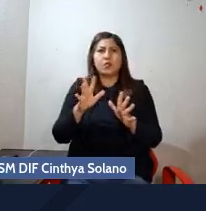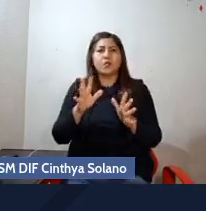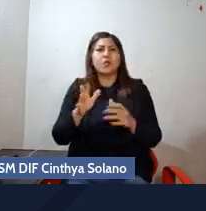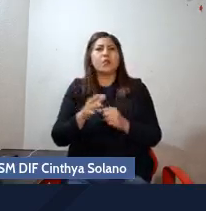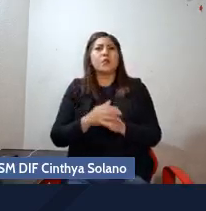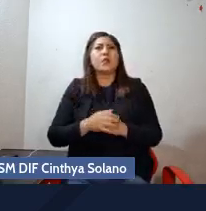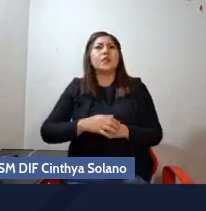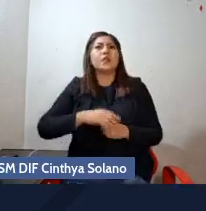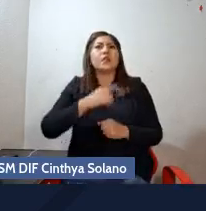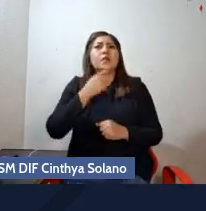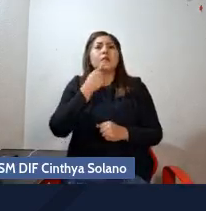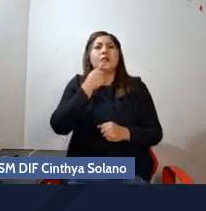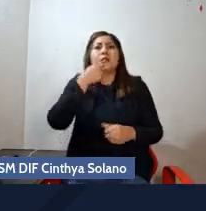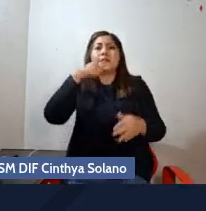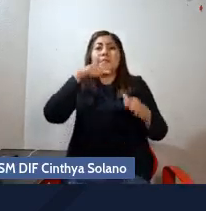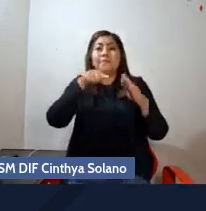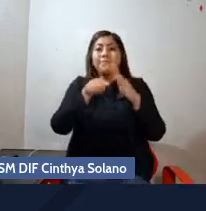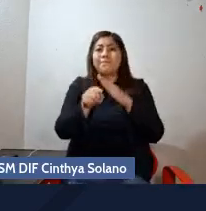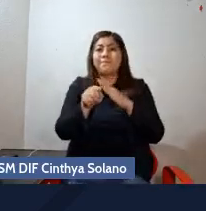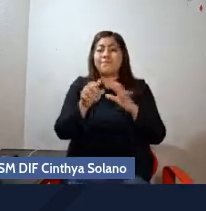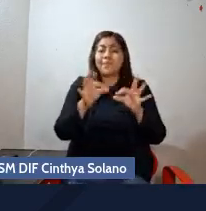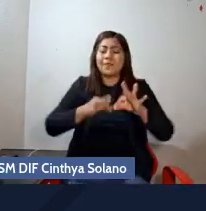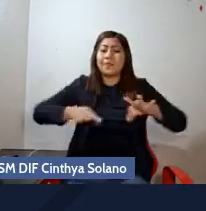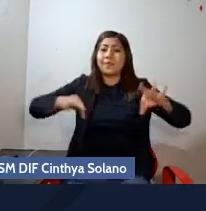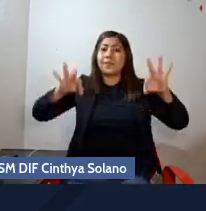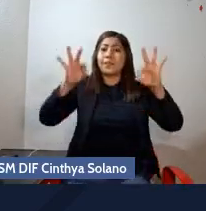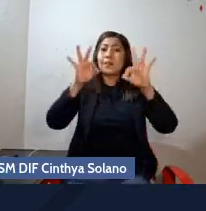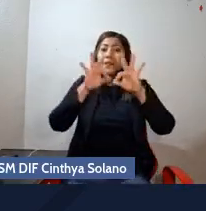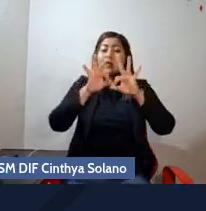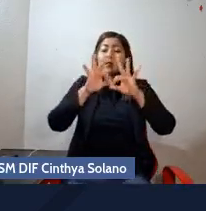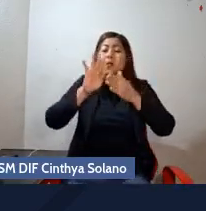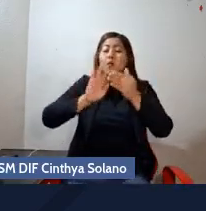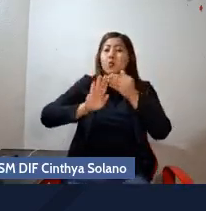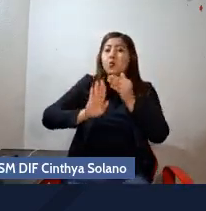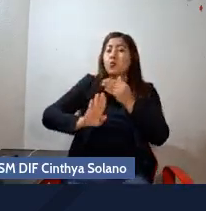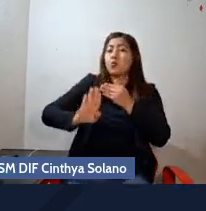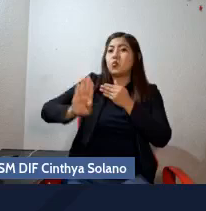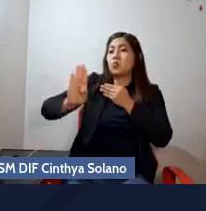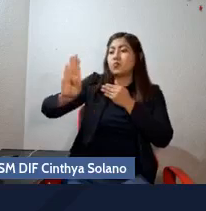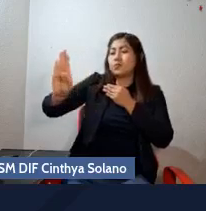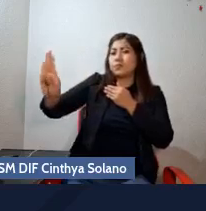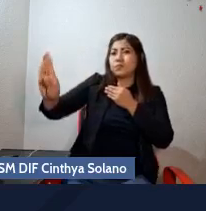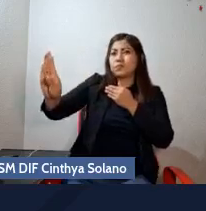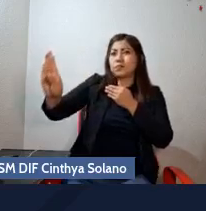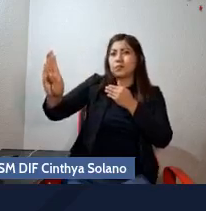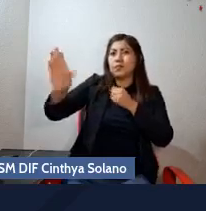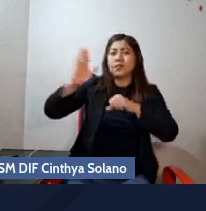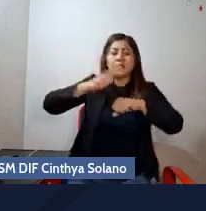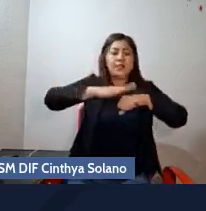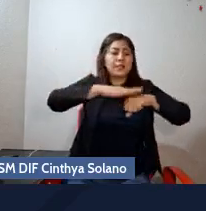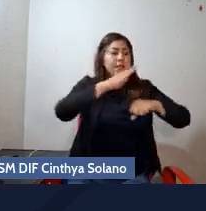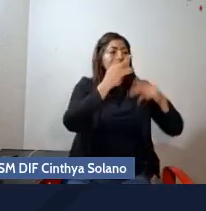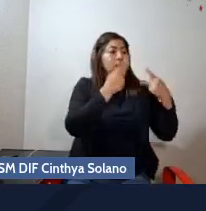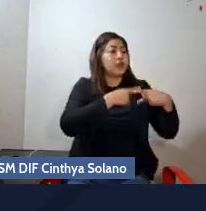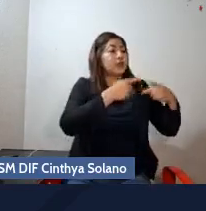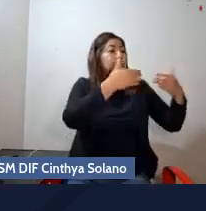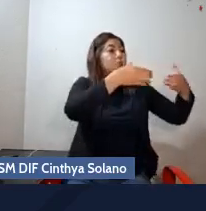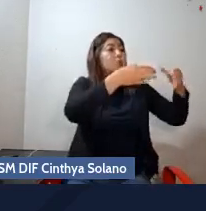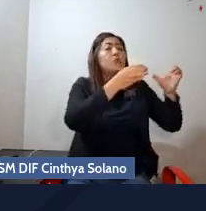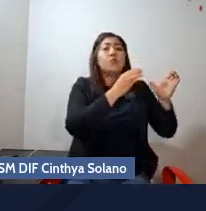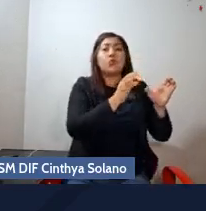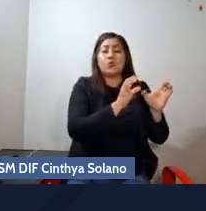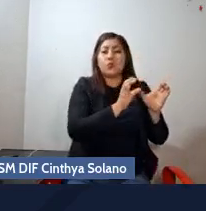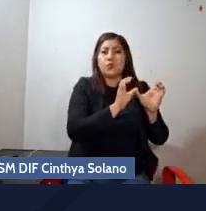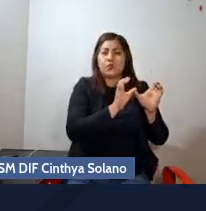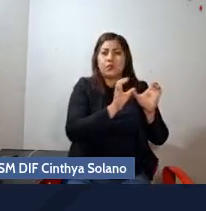Y tenemos que comenzar por los grupos que más padecen este tipo de violencia. Insisto, personas que